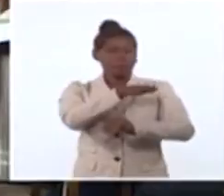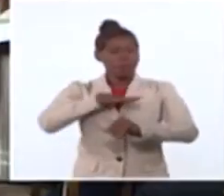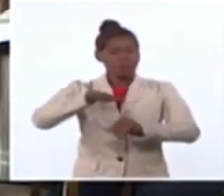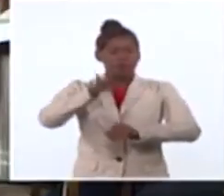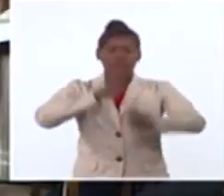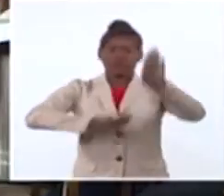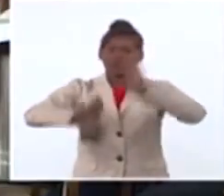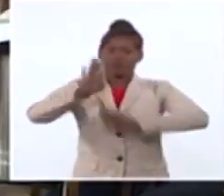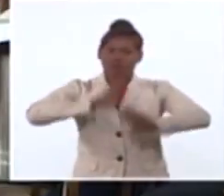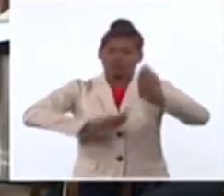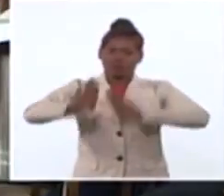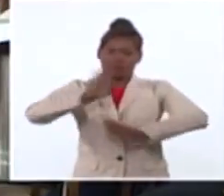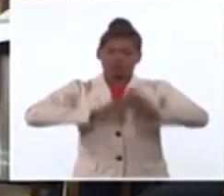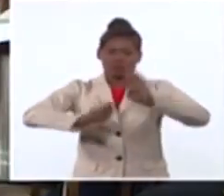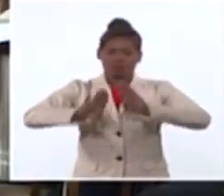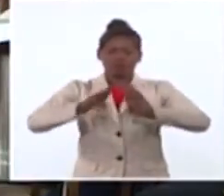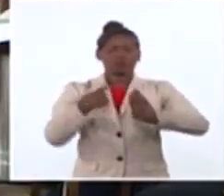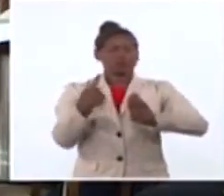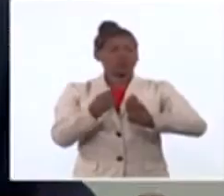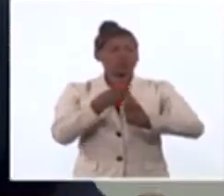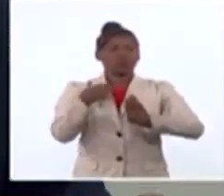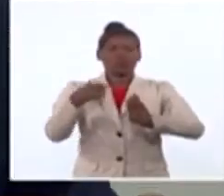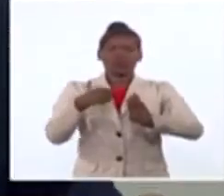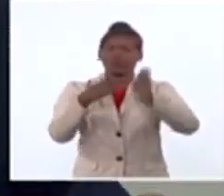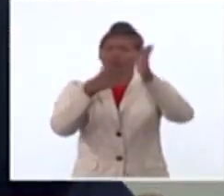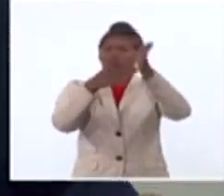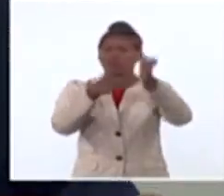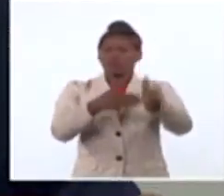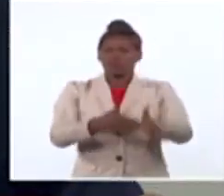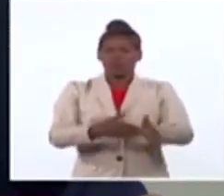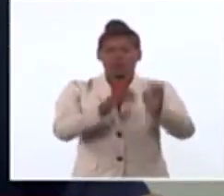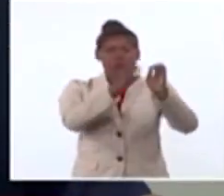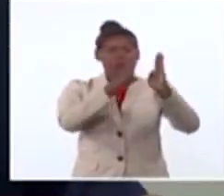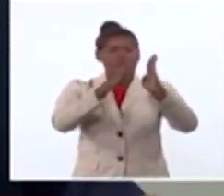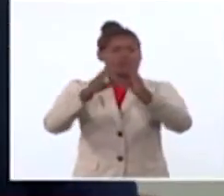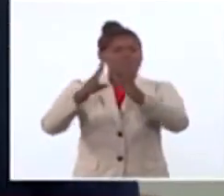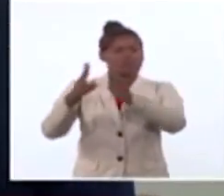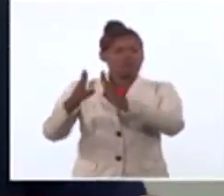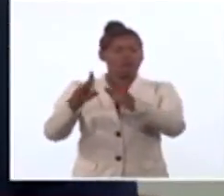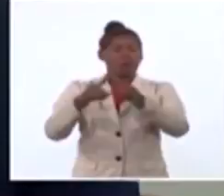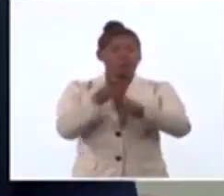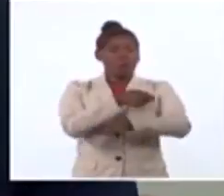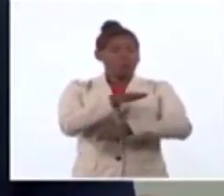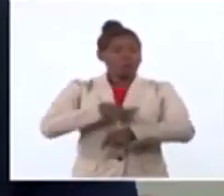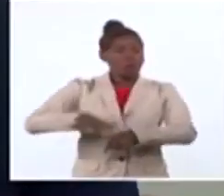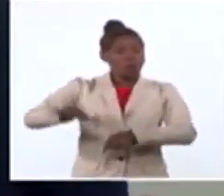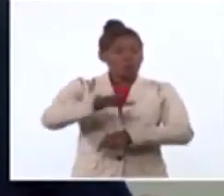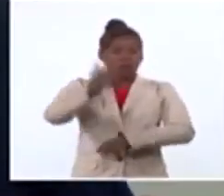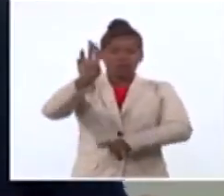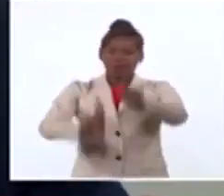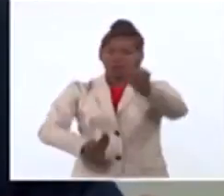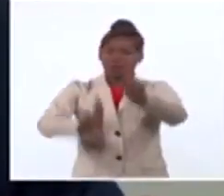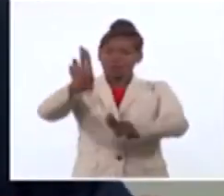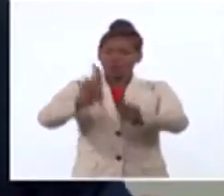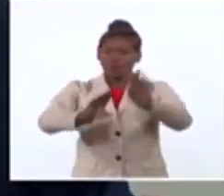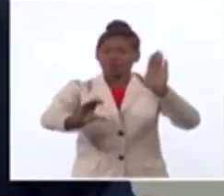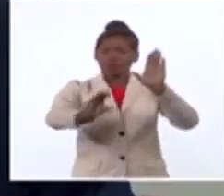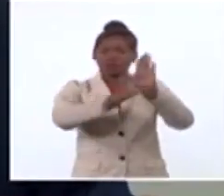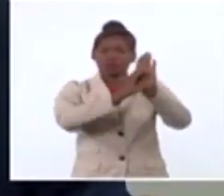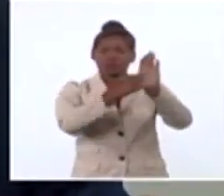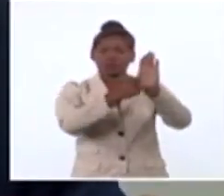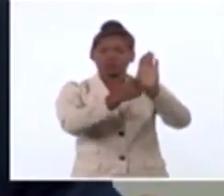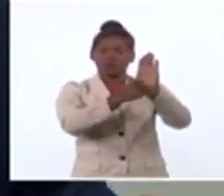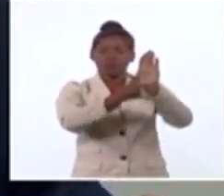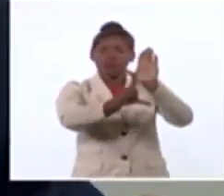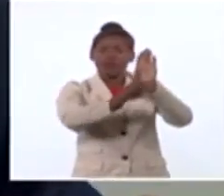orden constitucional por el que votó recientemente de una manera masiva y entusiasta